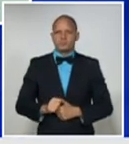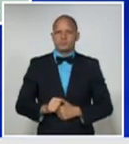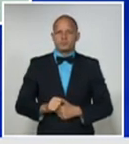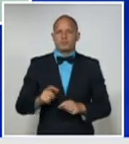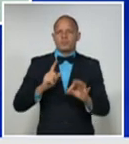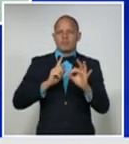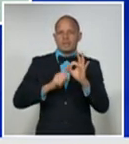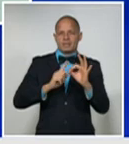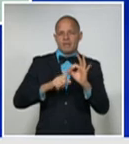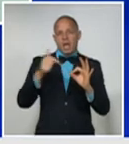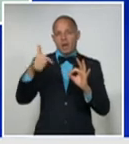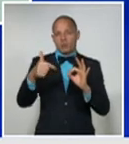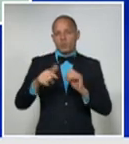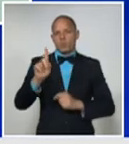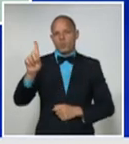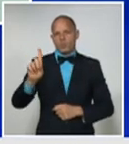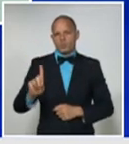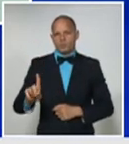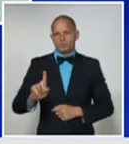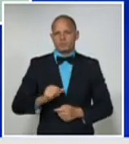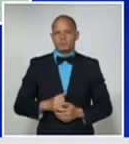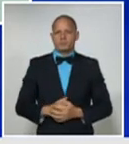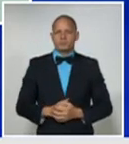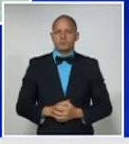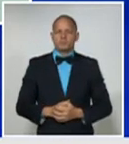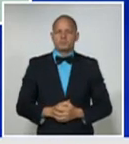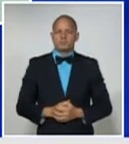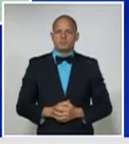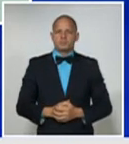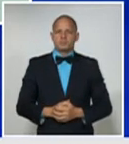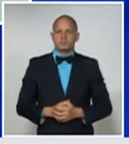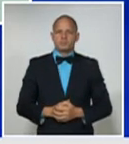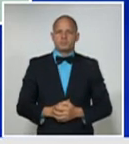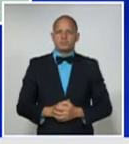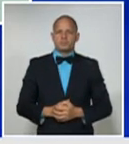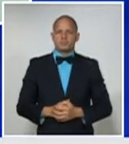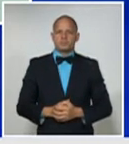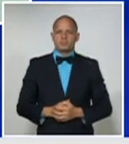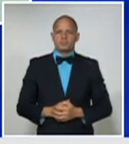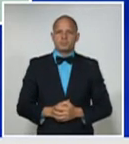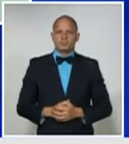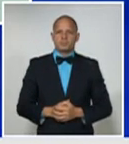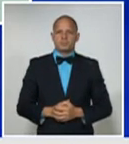y Jaruco, un caso autóctono en cada uno de estos municipios.